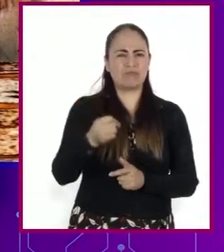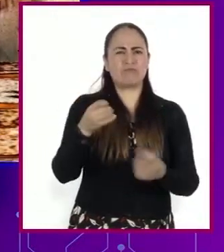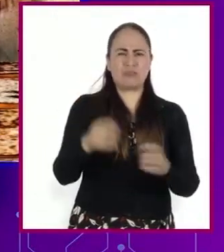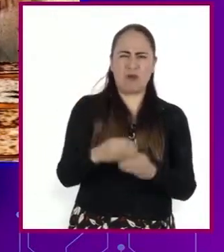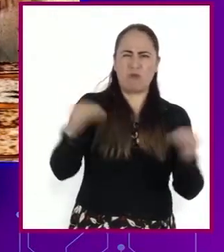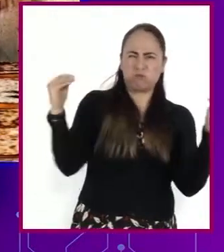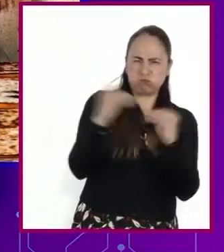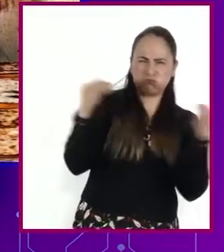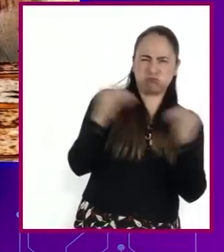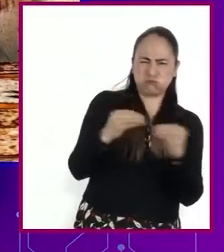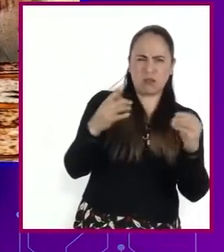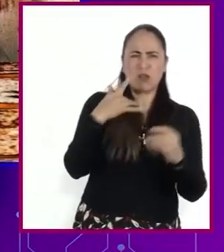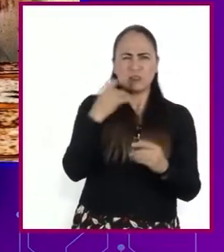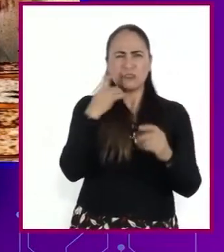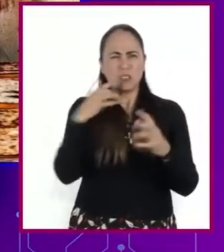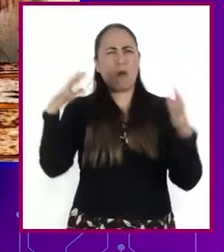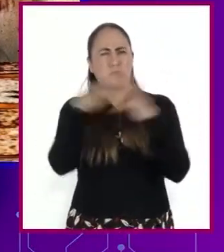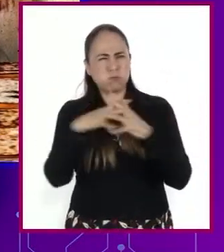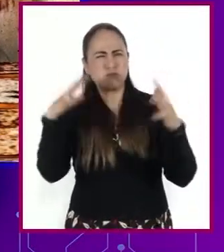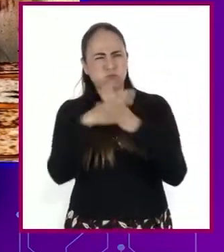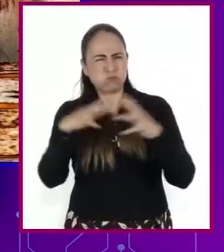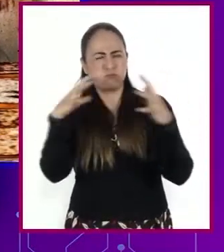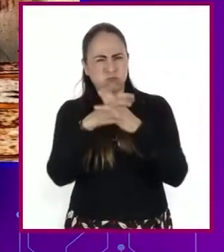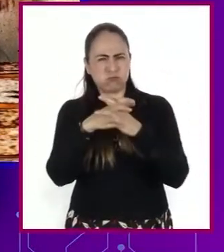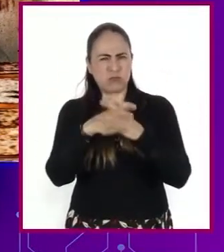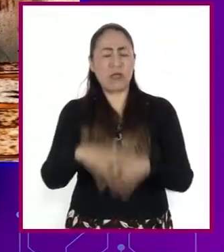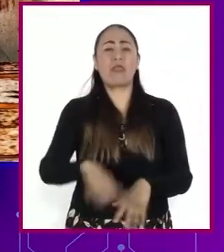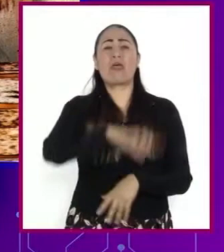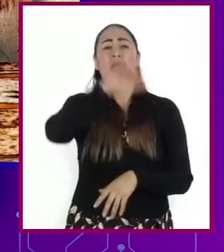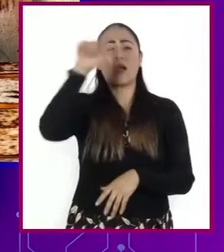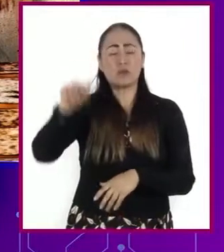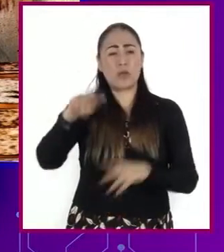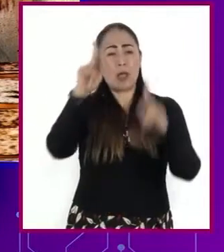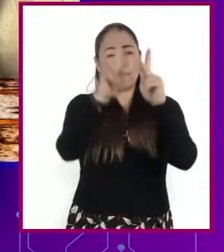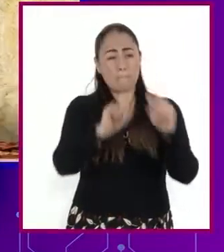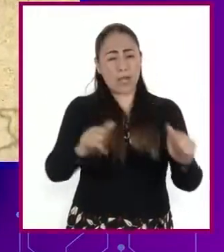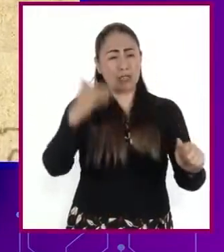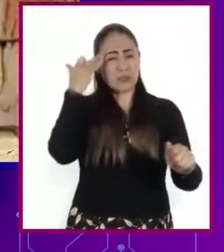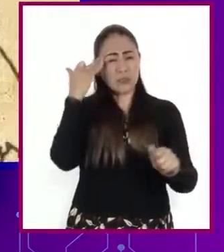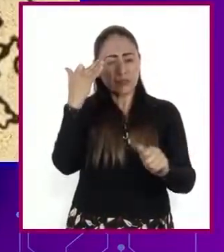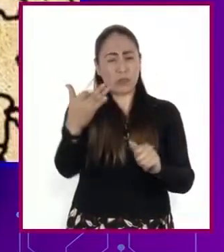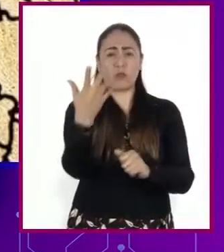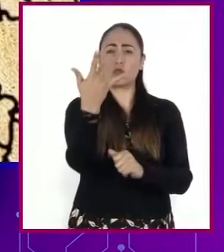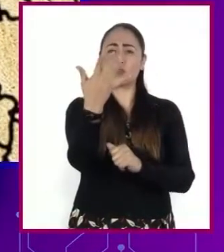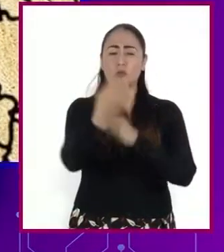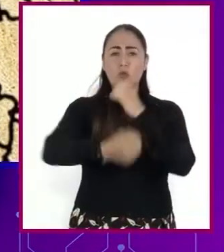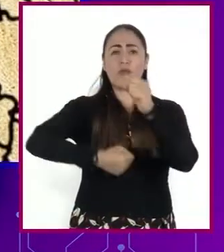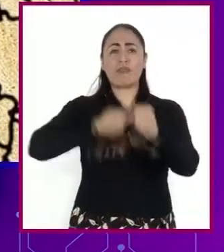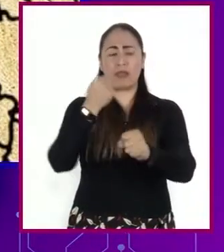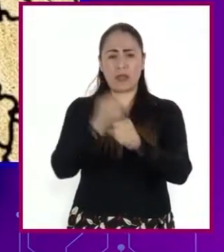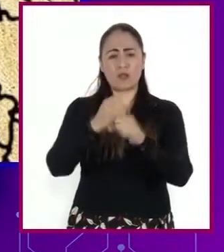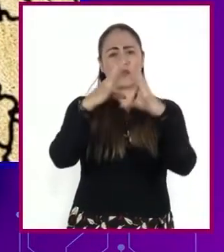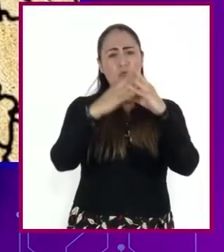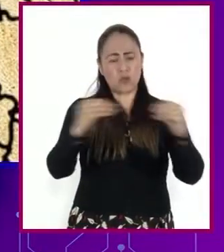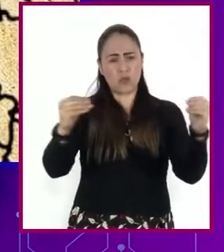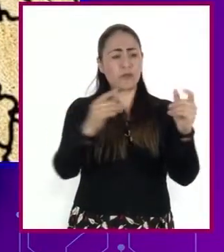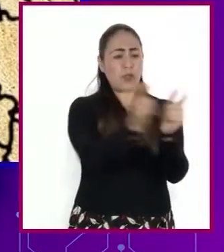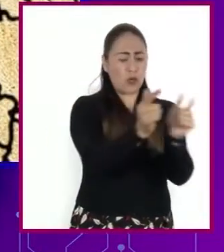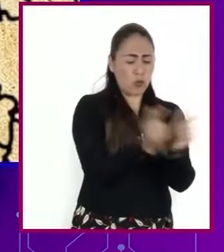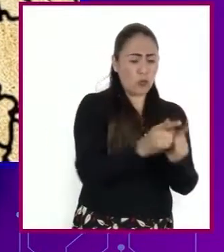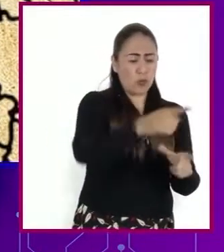en 1563 y Monterrey en 1596, impulsadas por los yacimientos de plata